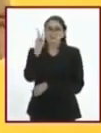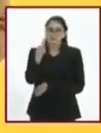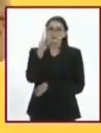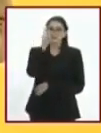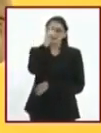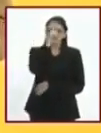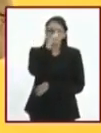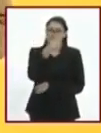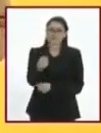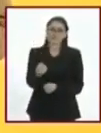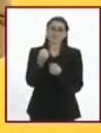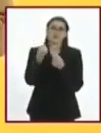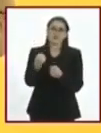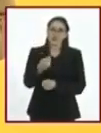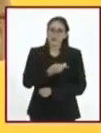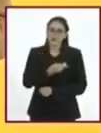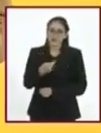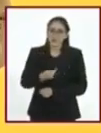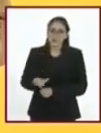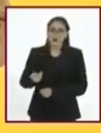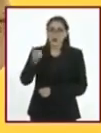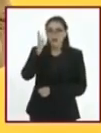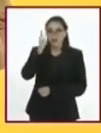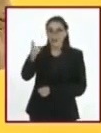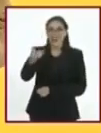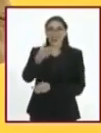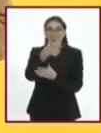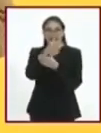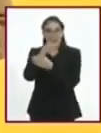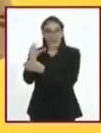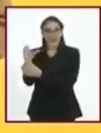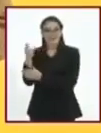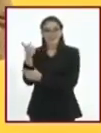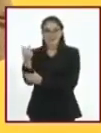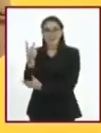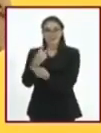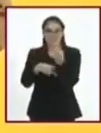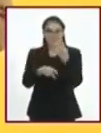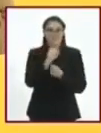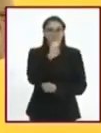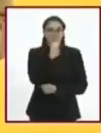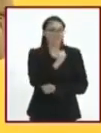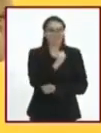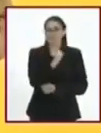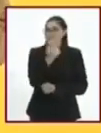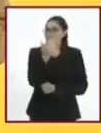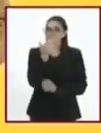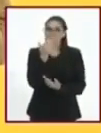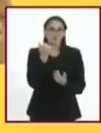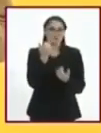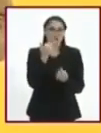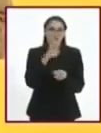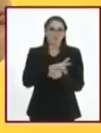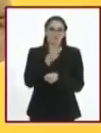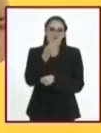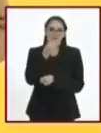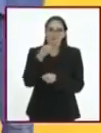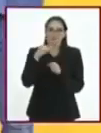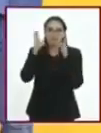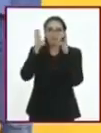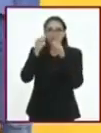es difícil que puedan vivir de lo que el campo produce y por eso mucha gente busca otras actividades para